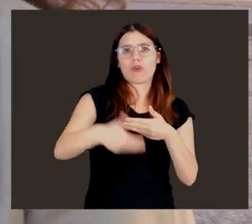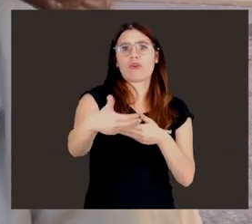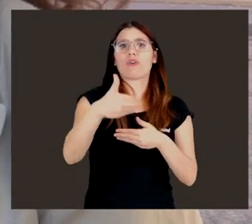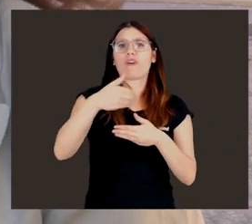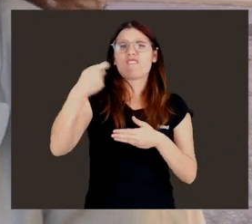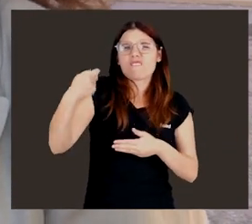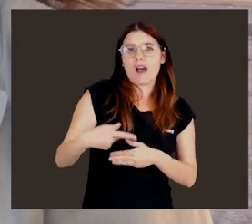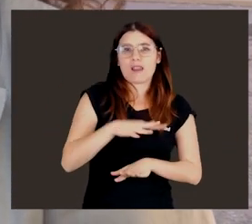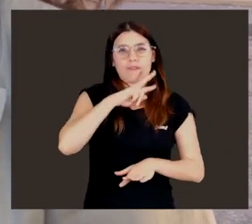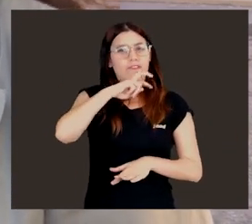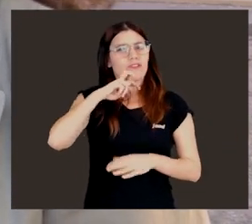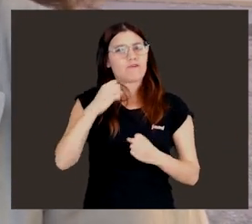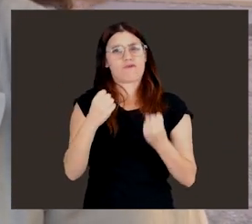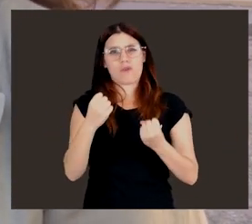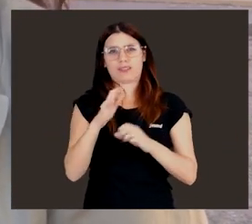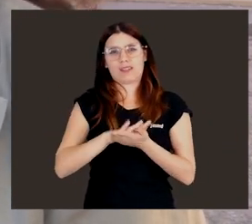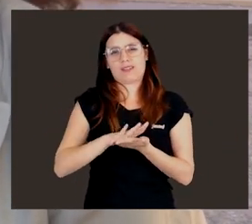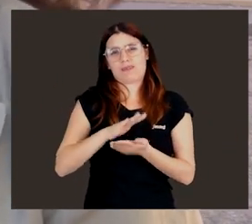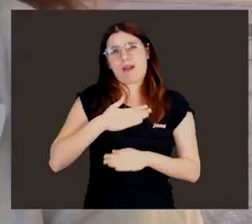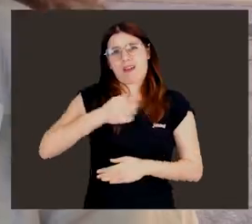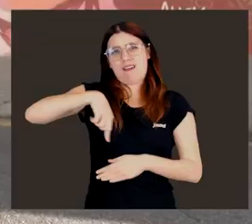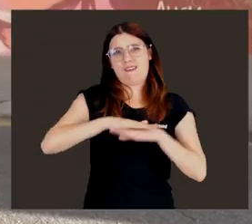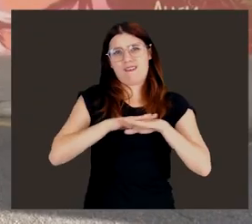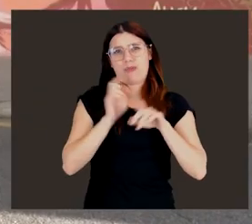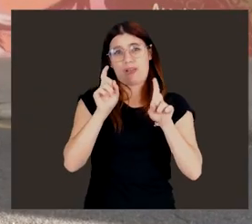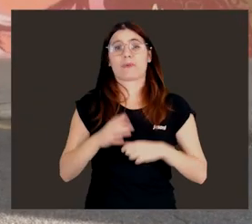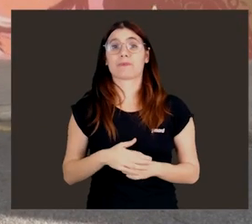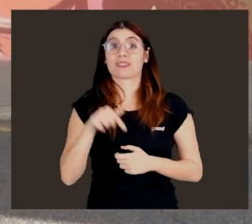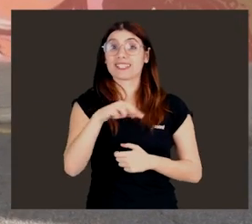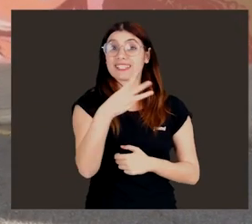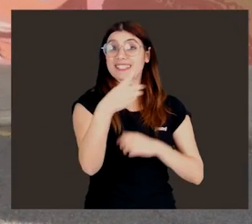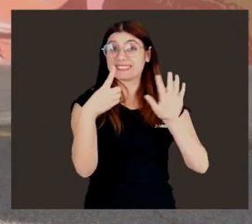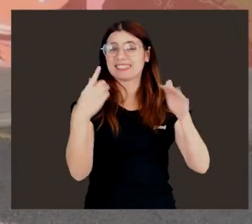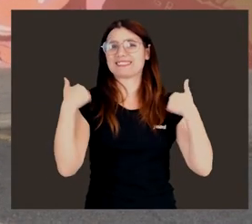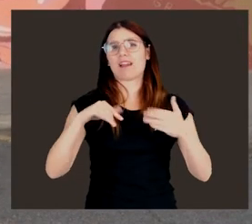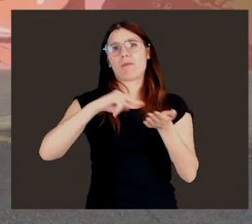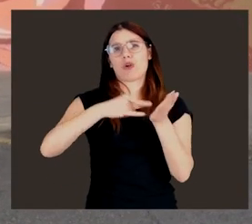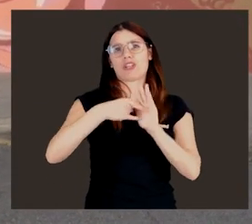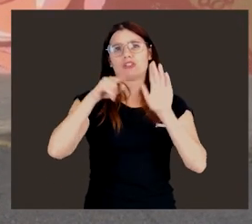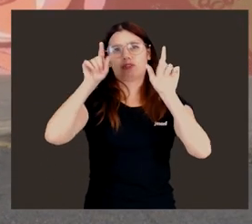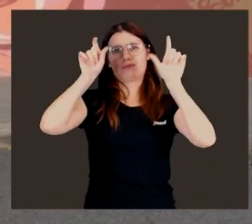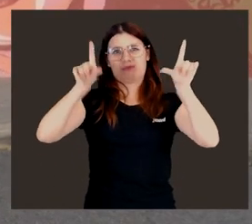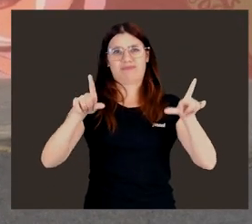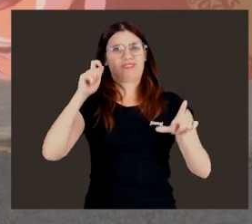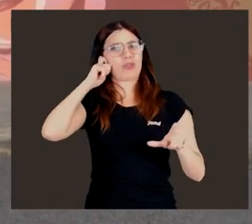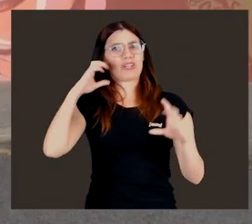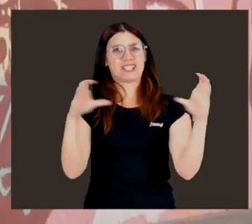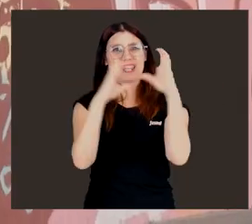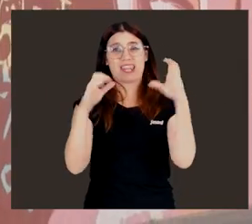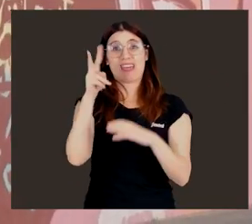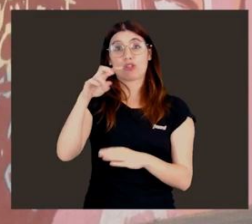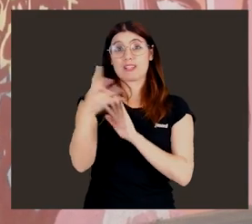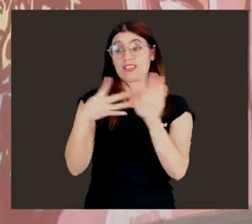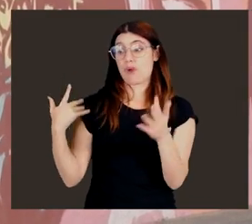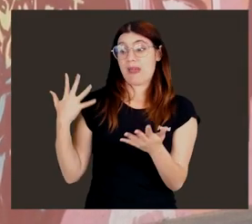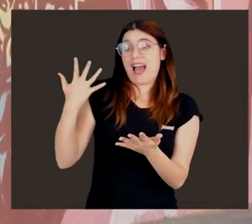investigado a partir de ahora es básico en nuestra educación. Con este mural son ya 36 los realizados en el marco del proyecto Dones de Ciencia,